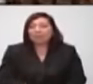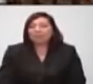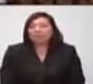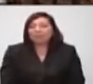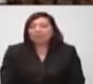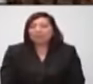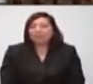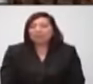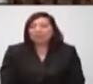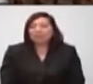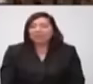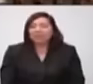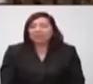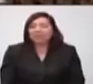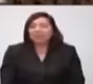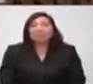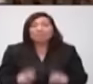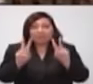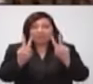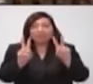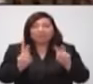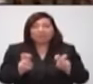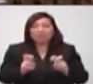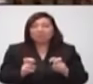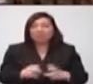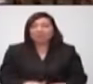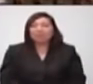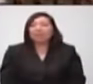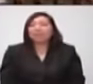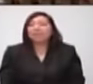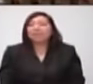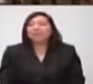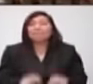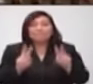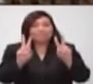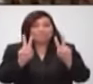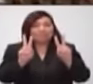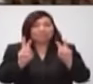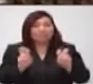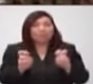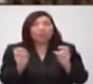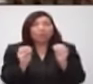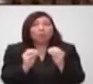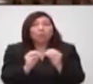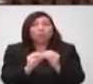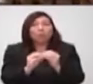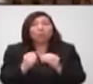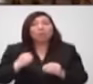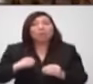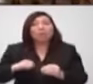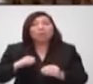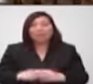aquí en Villa El Salvador, aproximadamente. En Villa El Salvador hemos hecho conjuntamente con el